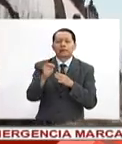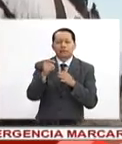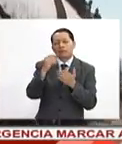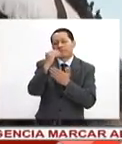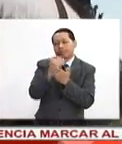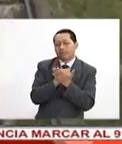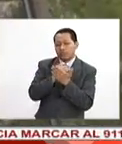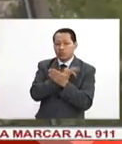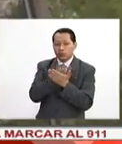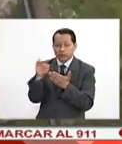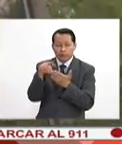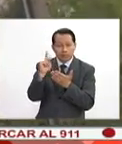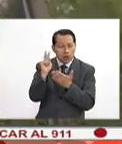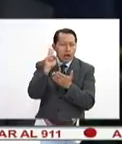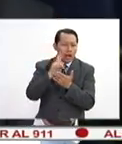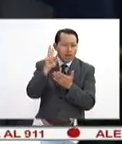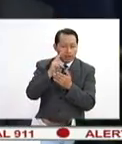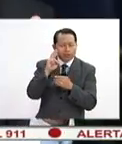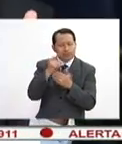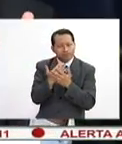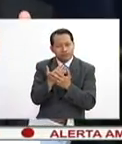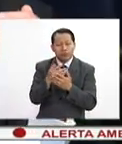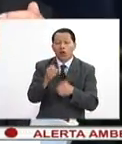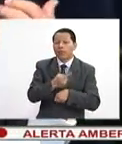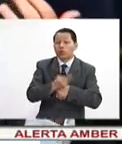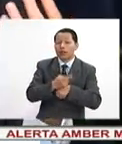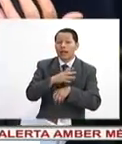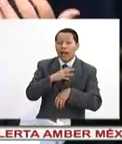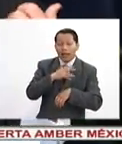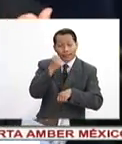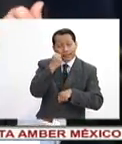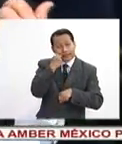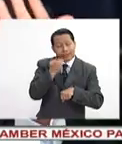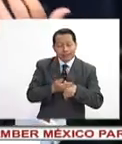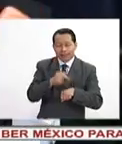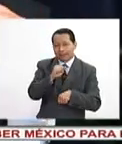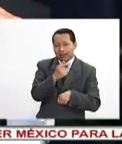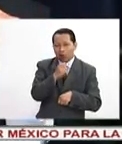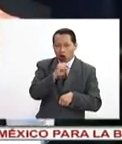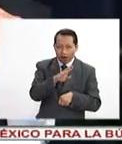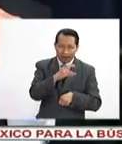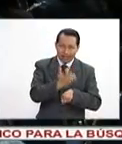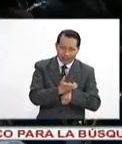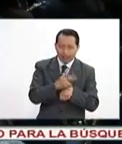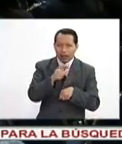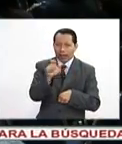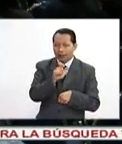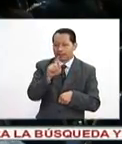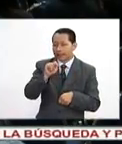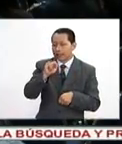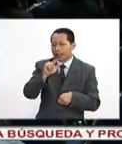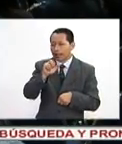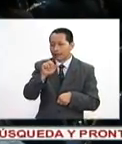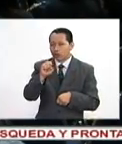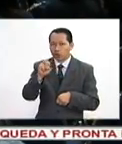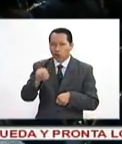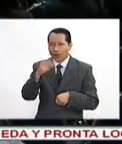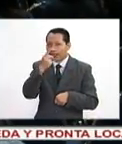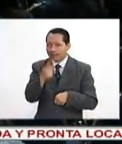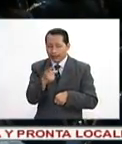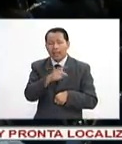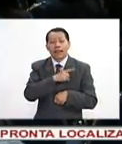en una tendencia duradera. En su oportunidad, el secretario de Estado de la Unión Americana, Rex Tillerson, dijo que se debe trabajar de manera conjunta para